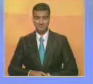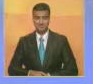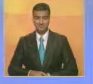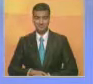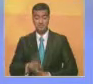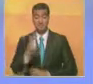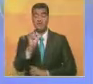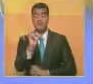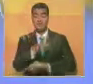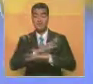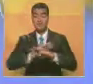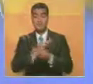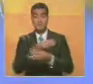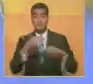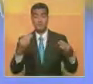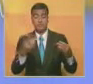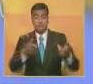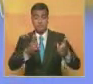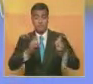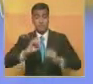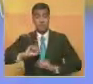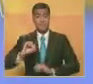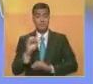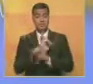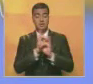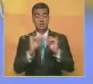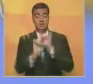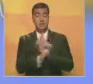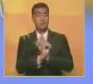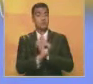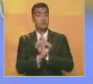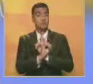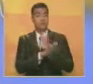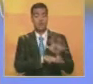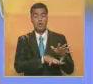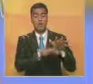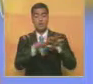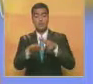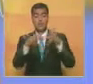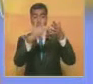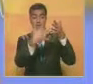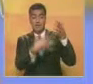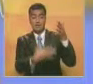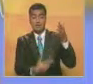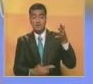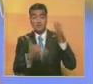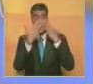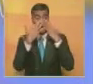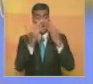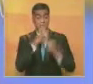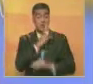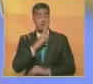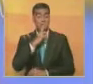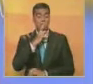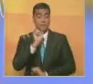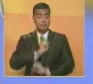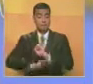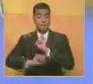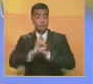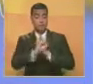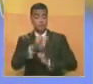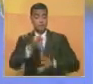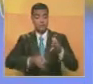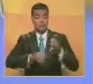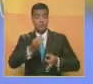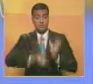este viernes el Ministerio Público solicitó a la policía internacional Interpol incorporar en su base de datos el alerta roja contra el ex magistrado del